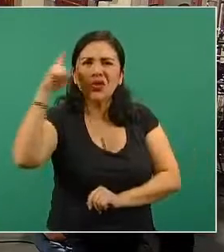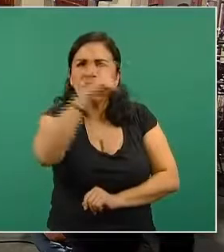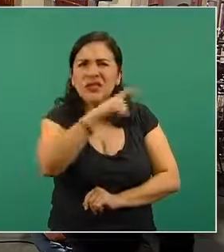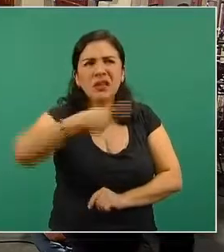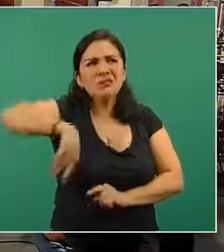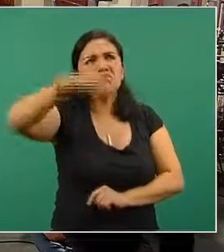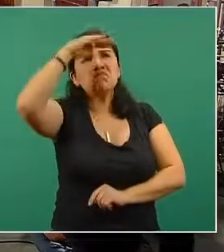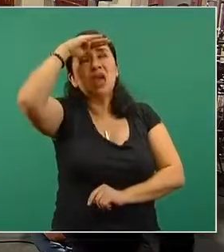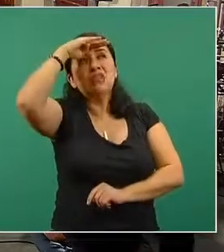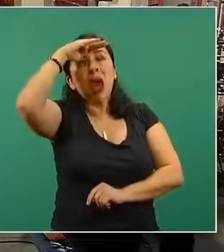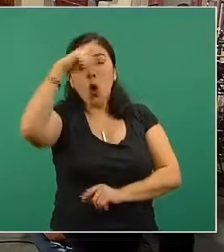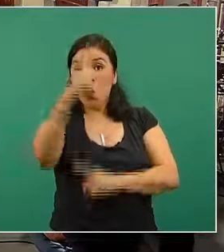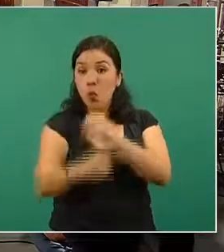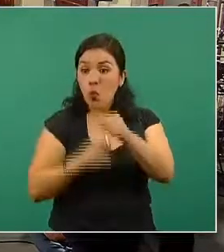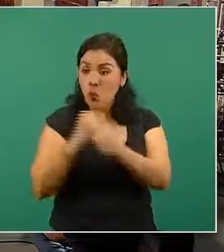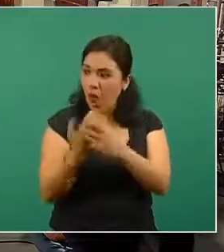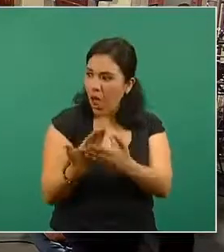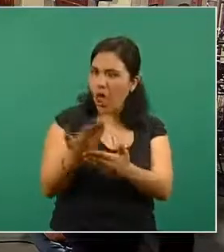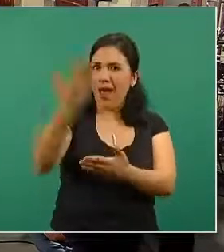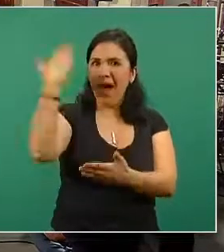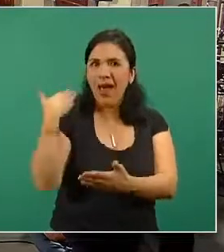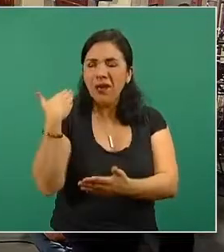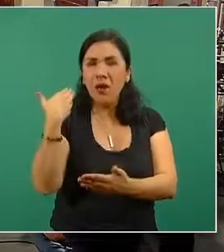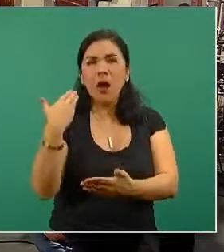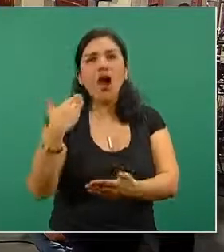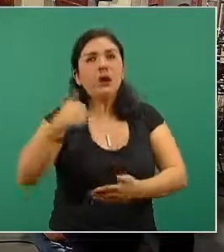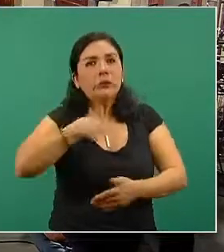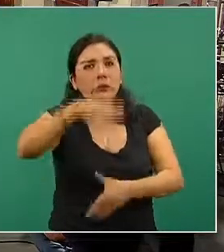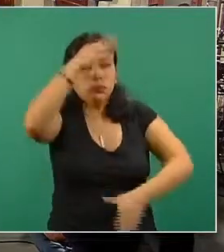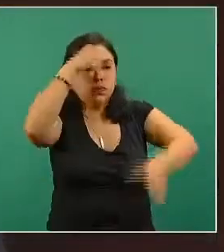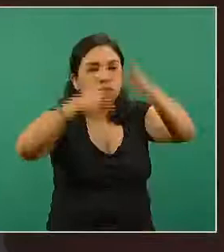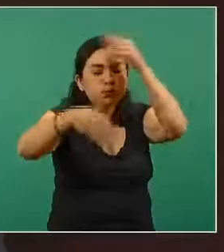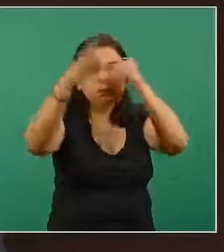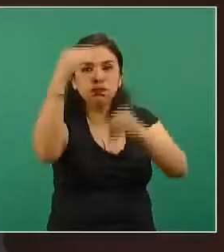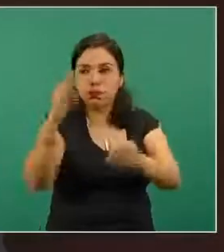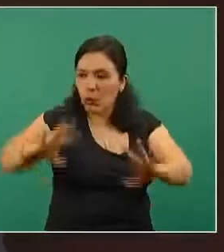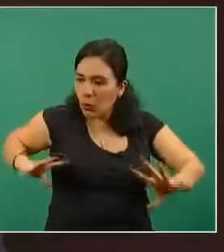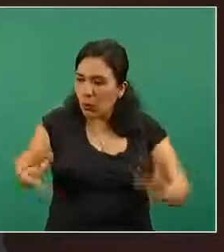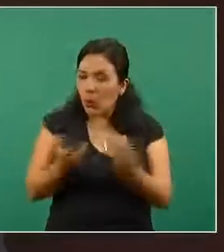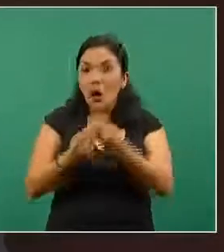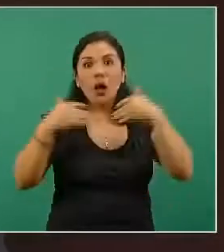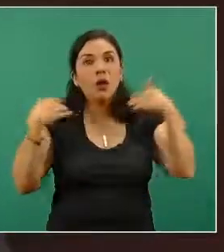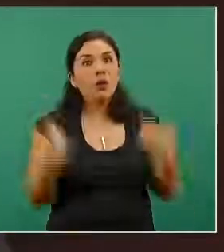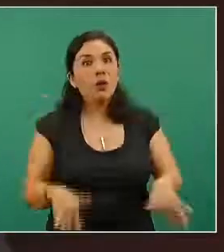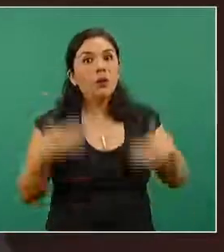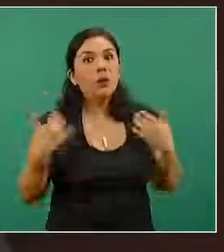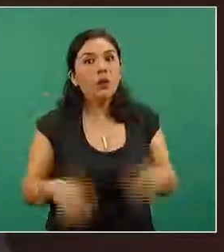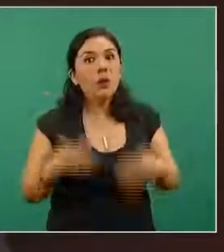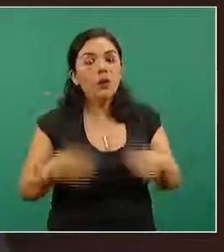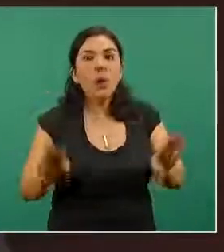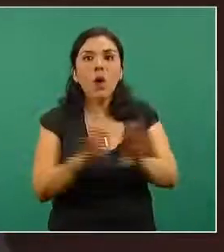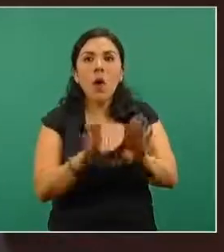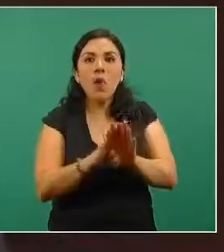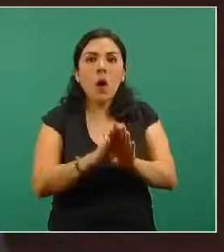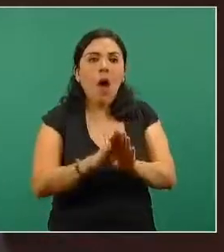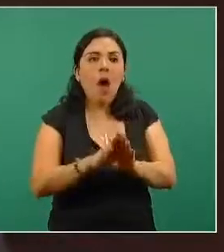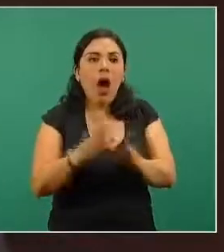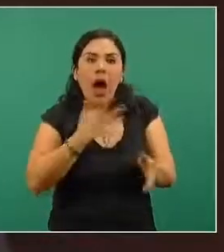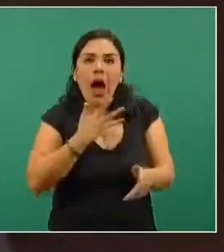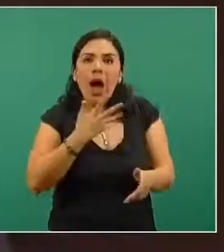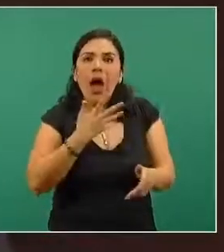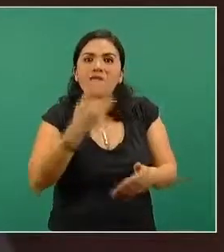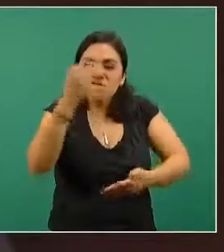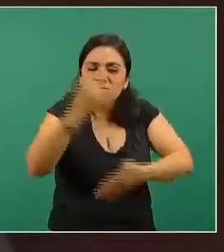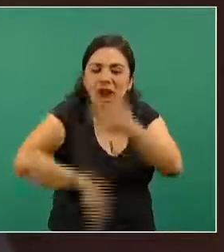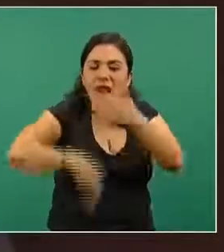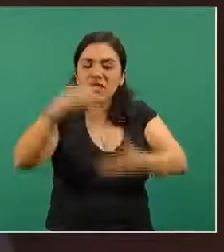que hace un año todo lo que hemos aprendido durante este año, las grandes huecos de